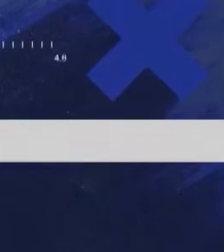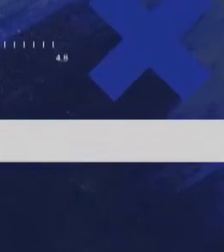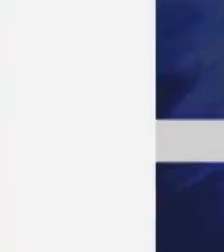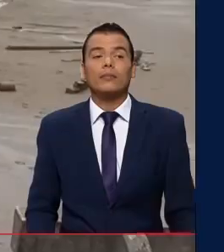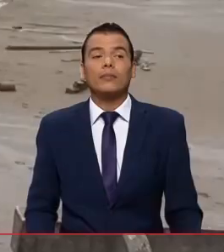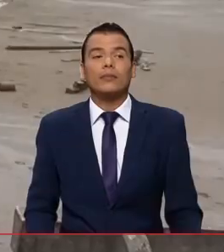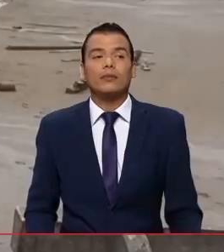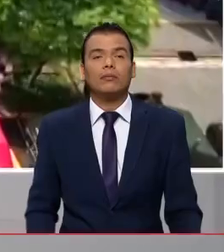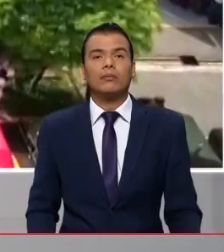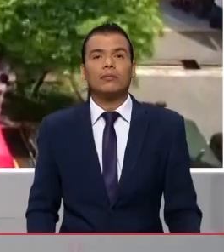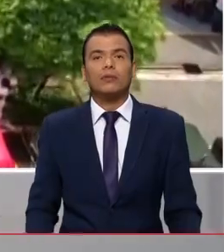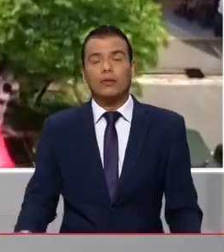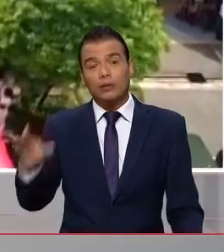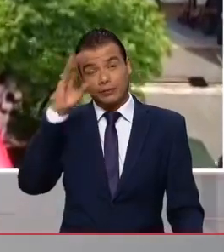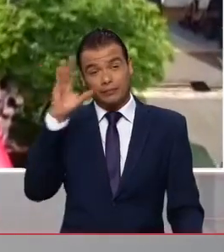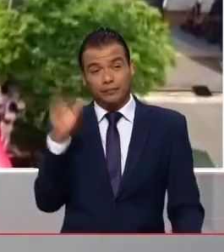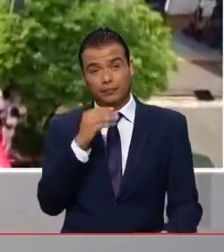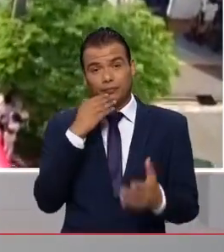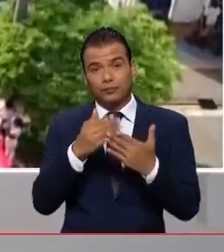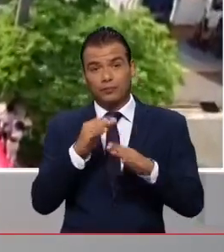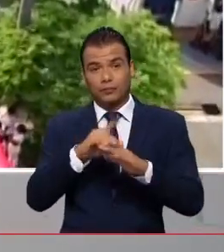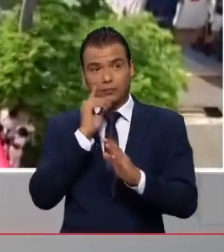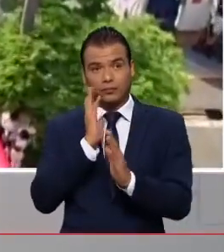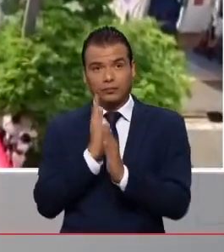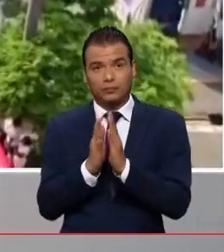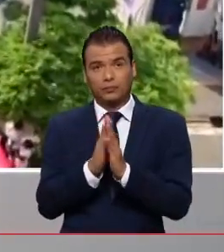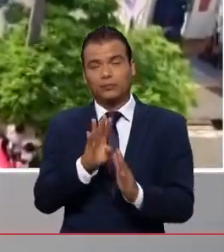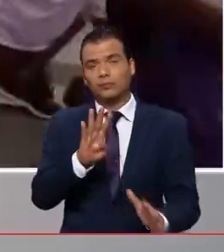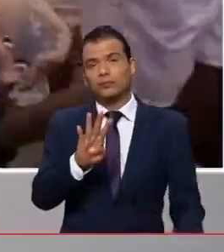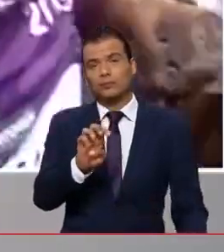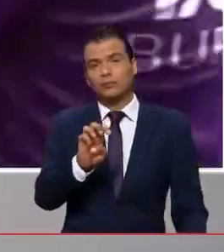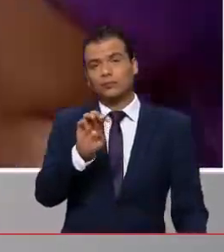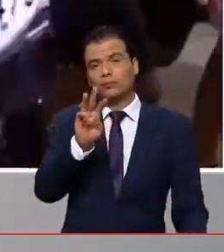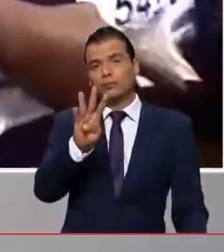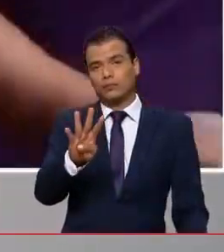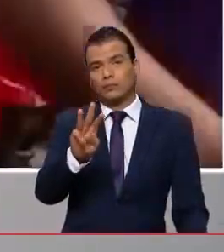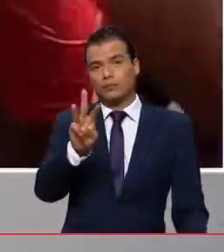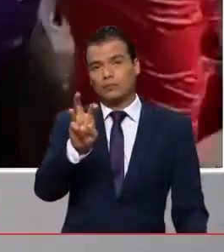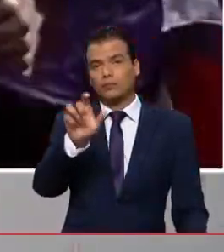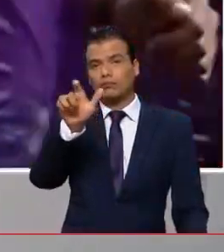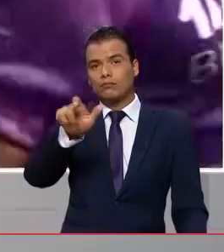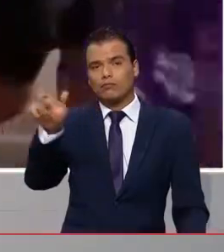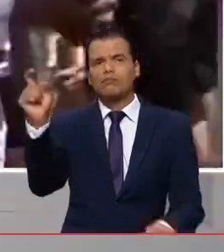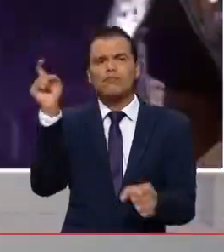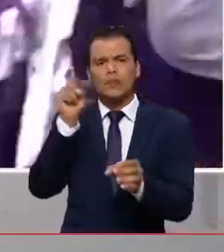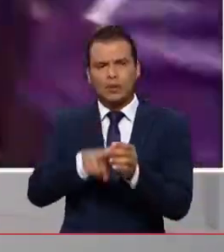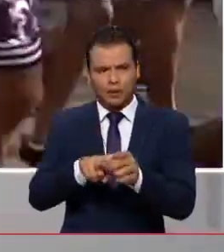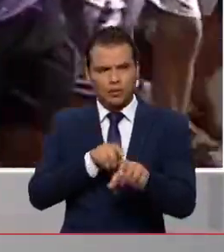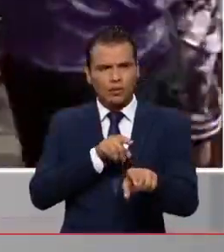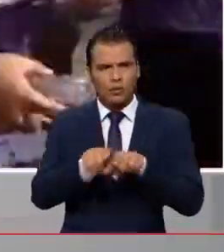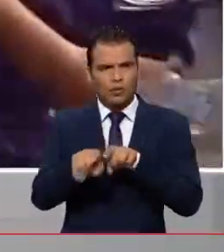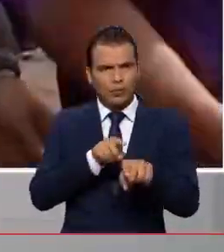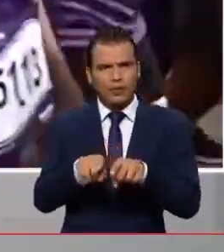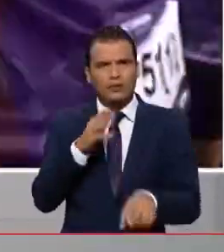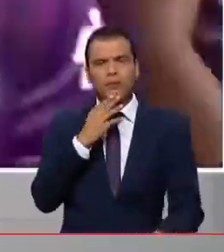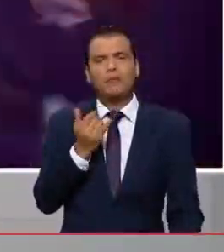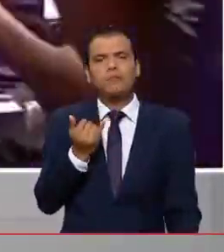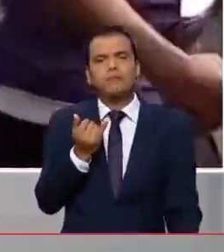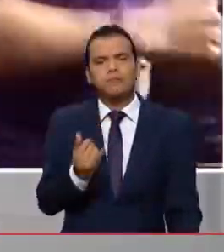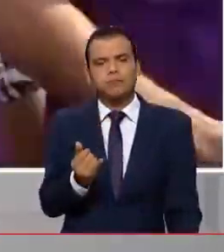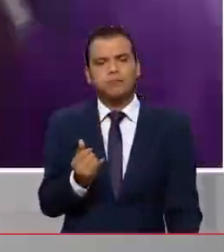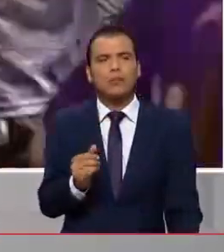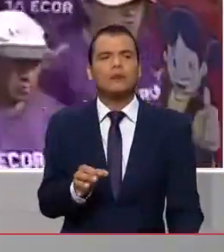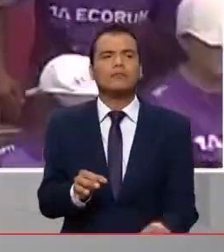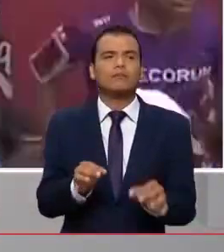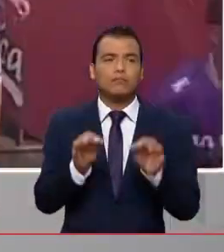Hola, ¿qué tal? Tengan buena tarde. Miren, fueron 948 personas las que participaron de esta competencia. Y hay que mencionar